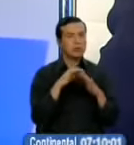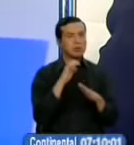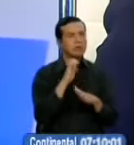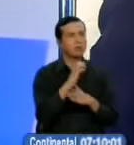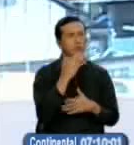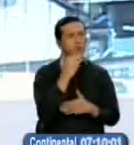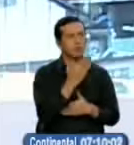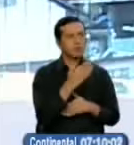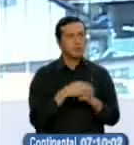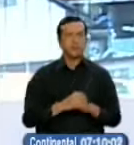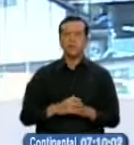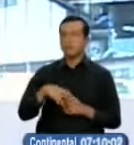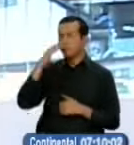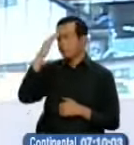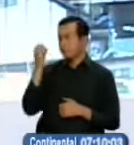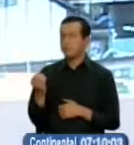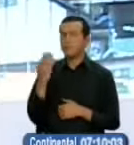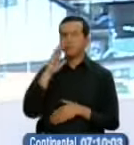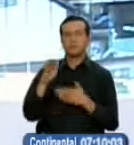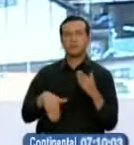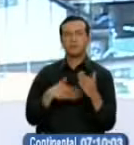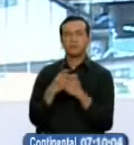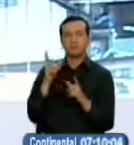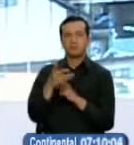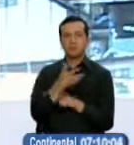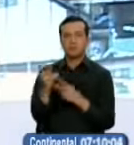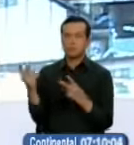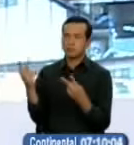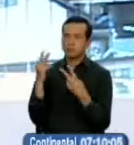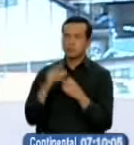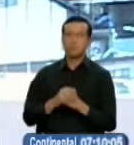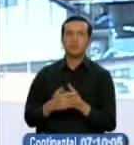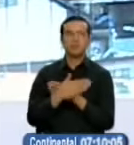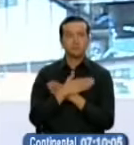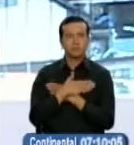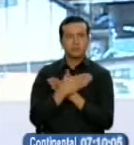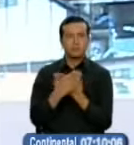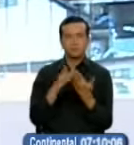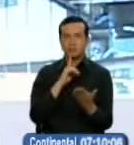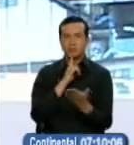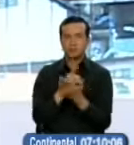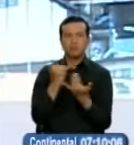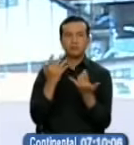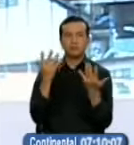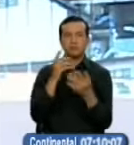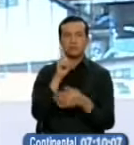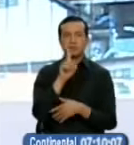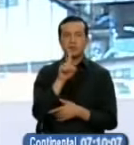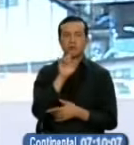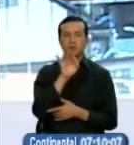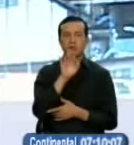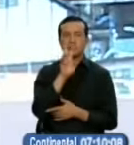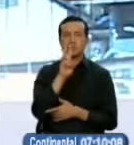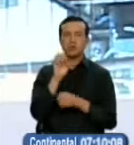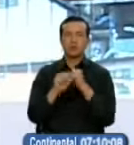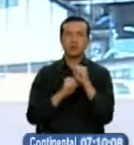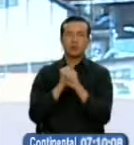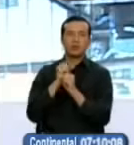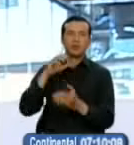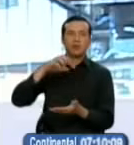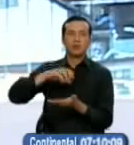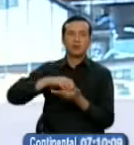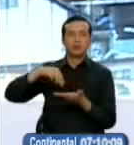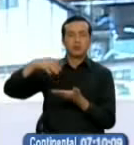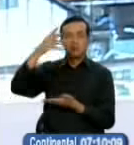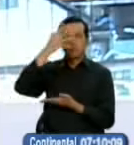Valdés. Muy buenos días a todos los televidentes y un saludo desde luego el día de hoy a los 196 años de provincialización